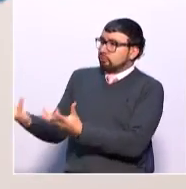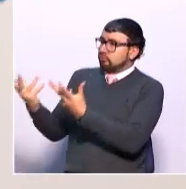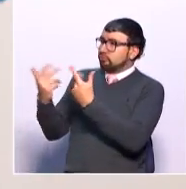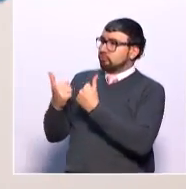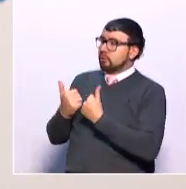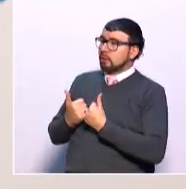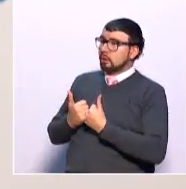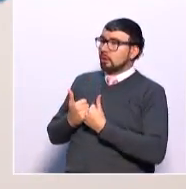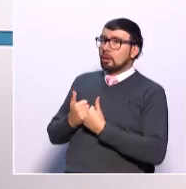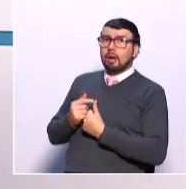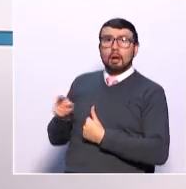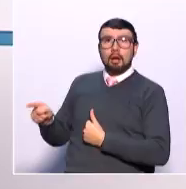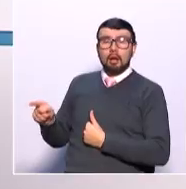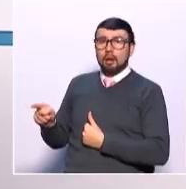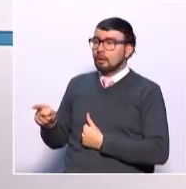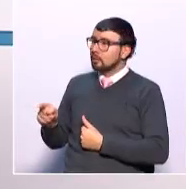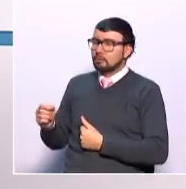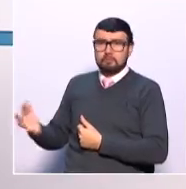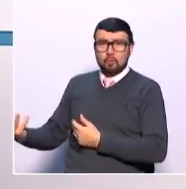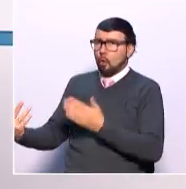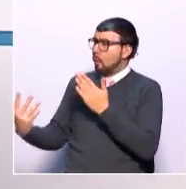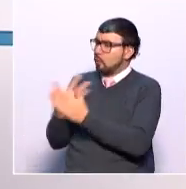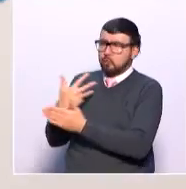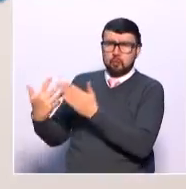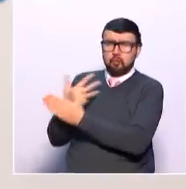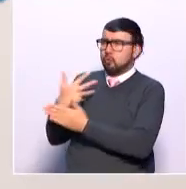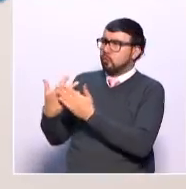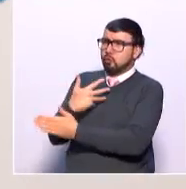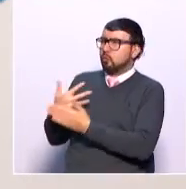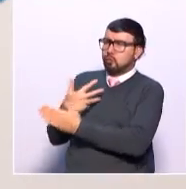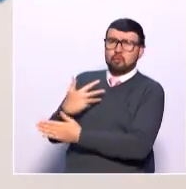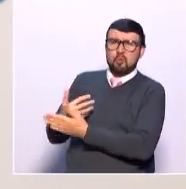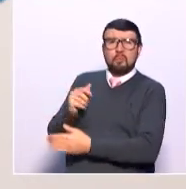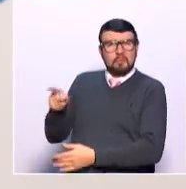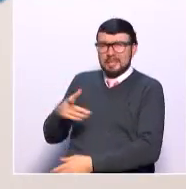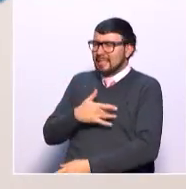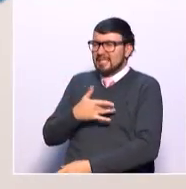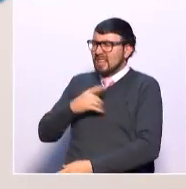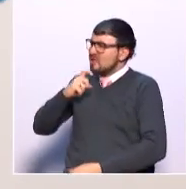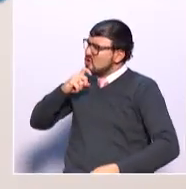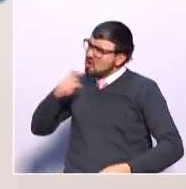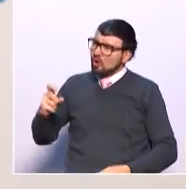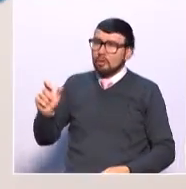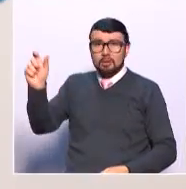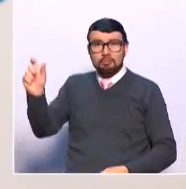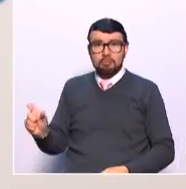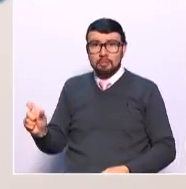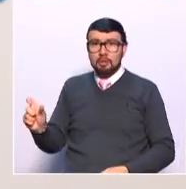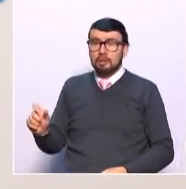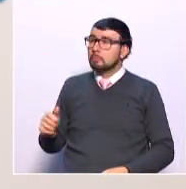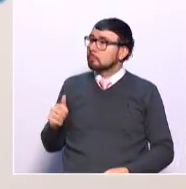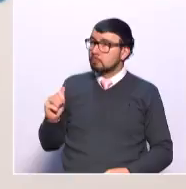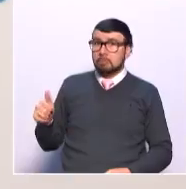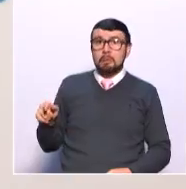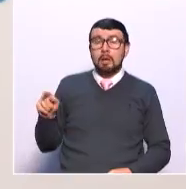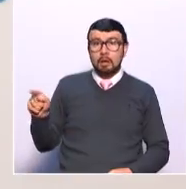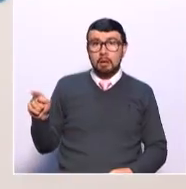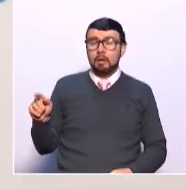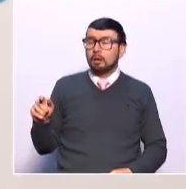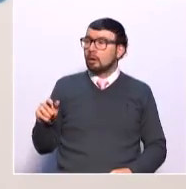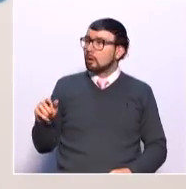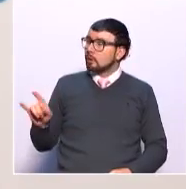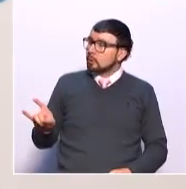el catarsis con usted pero terrible pero se le sentía el odio que tenía hacia ella y ella se expresaba con groserías y tal